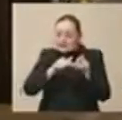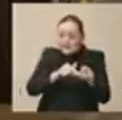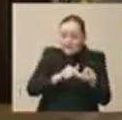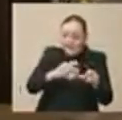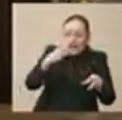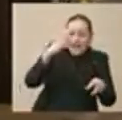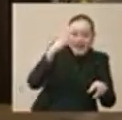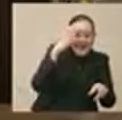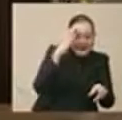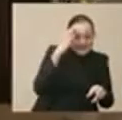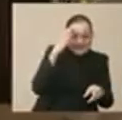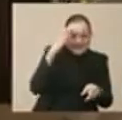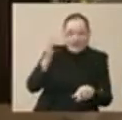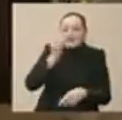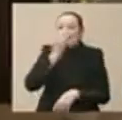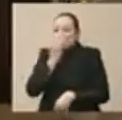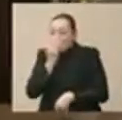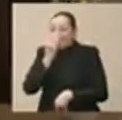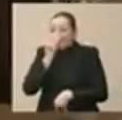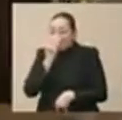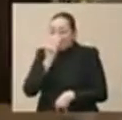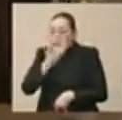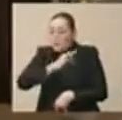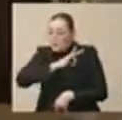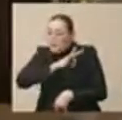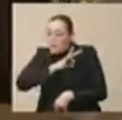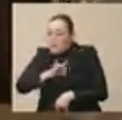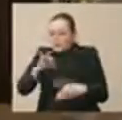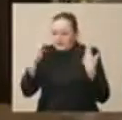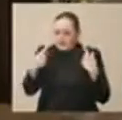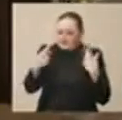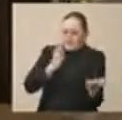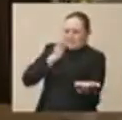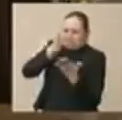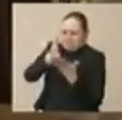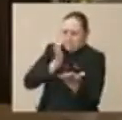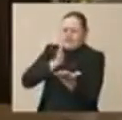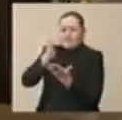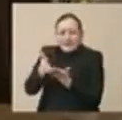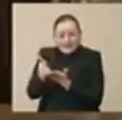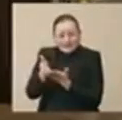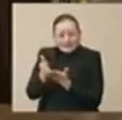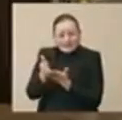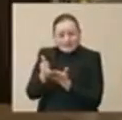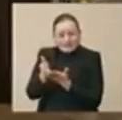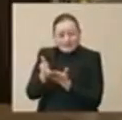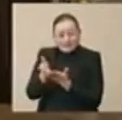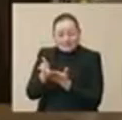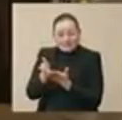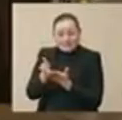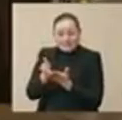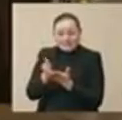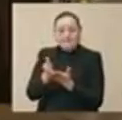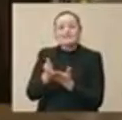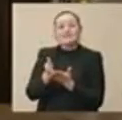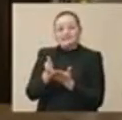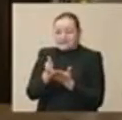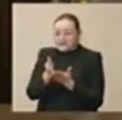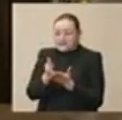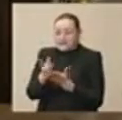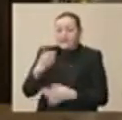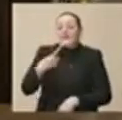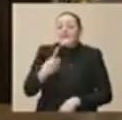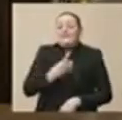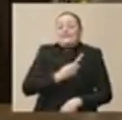el número de camas y ventiladores podrían pronto ser insuficientes pues los casos se multiplicarían de